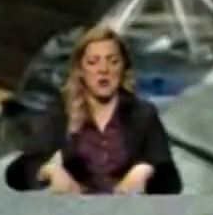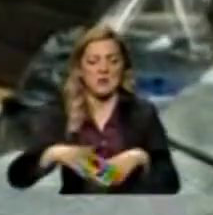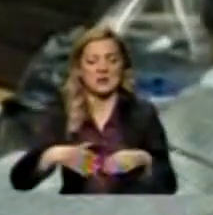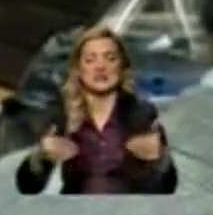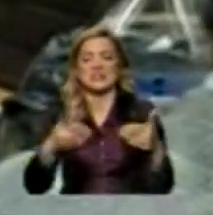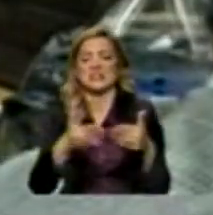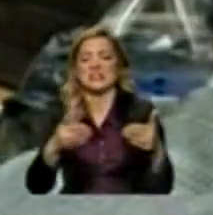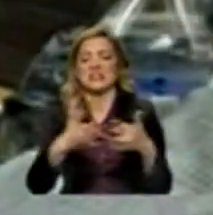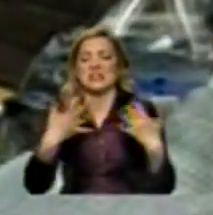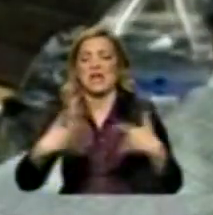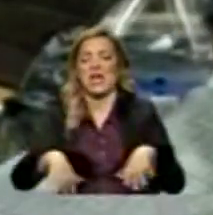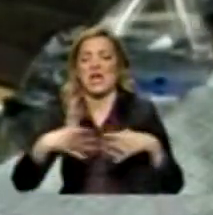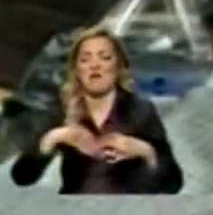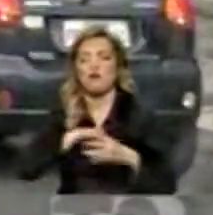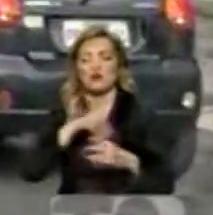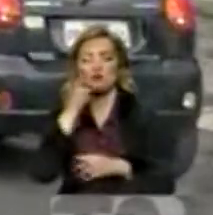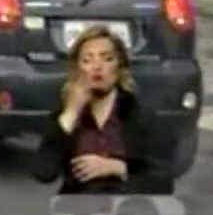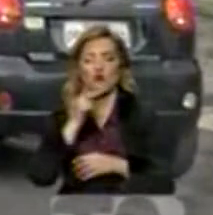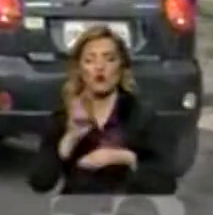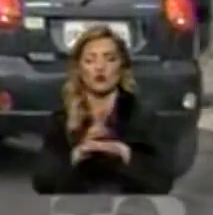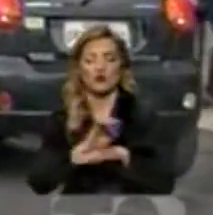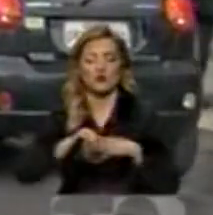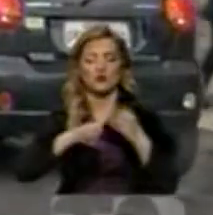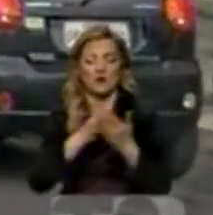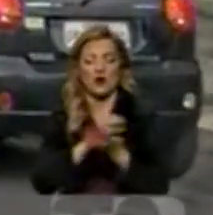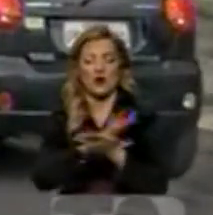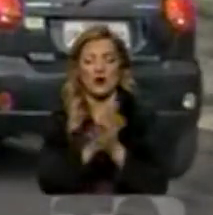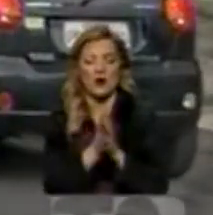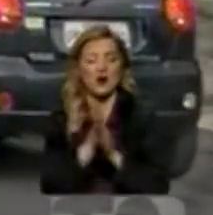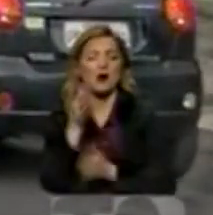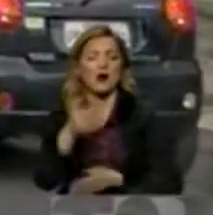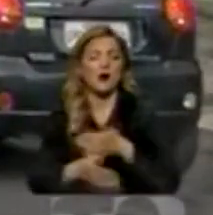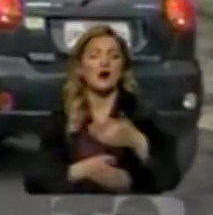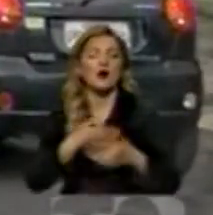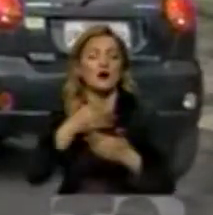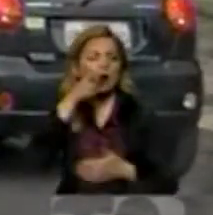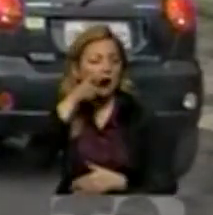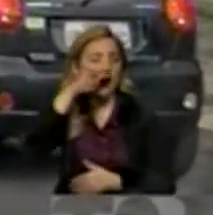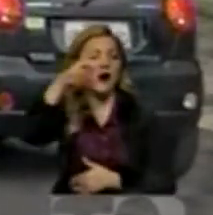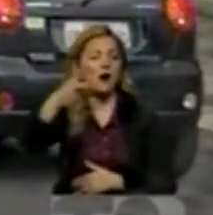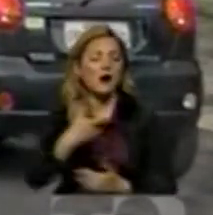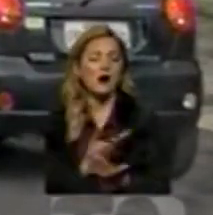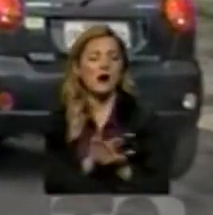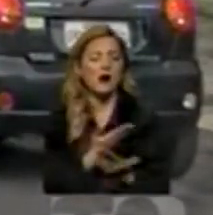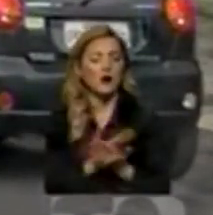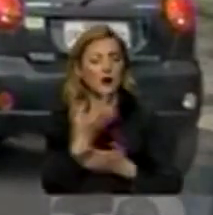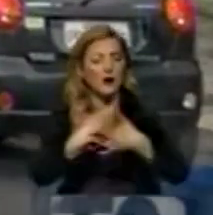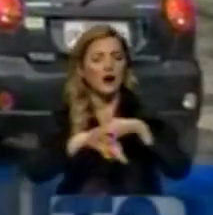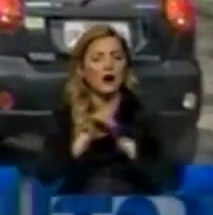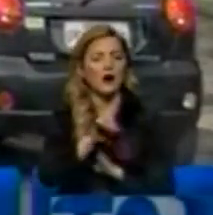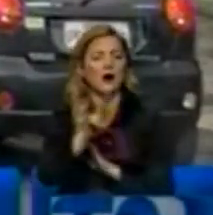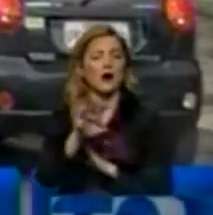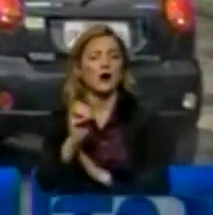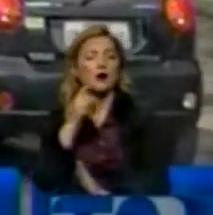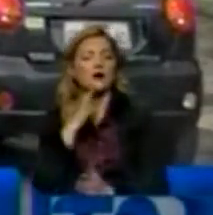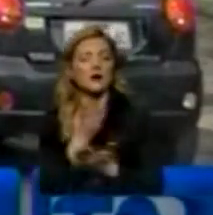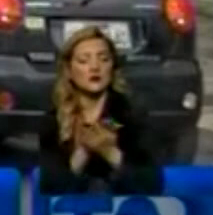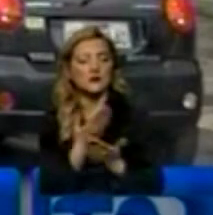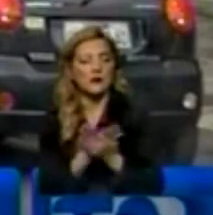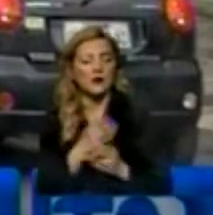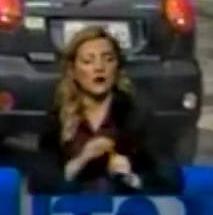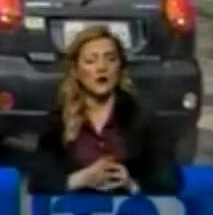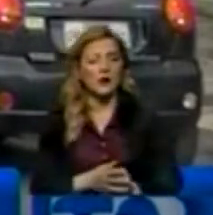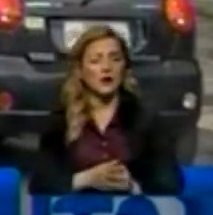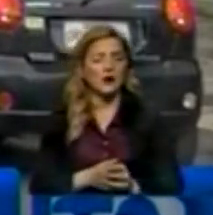cometimiento del delito de peculado. Dentro de este proceso, la fiscal general del Estado, Diana Salazar, presentó 120 elementos de convicción